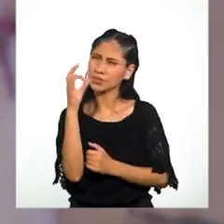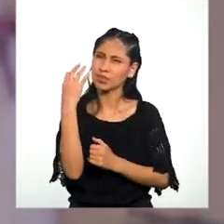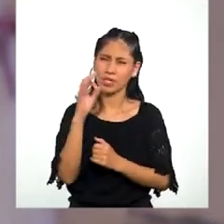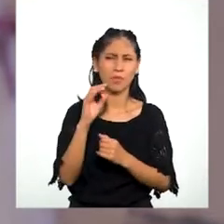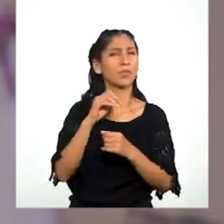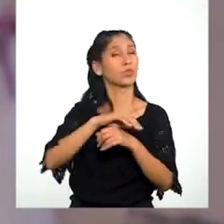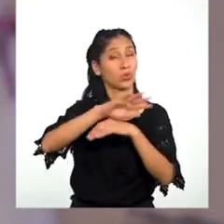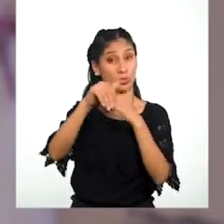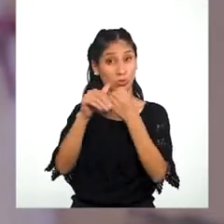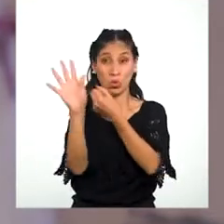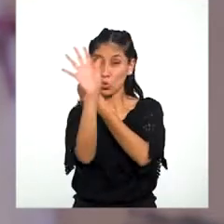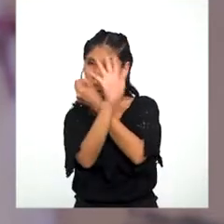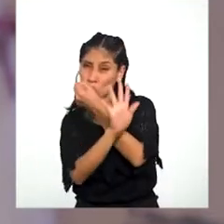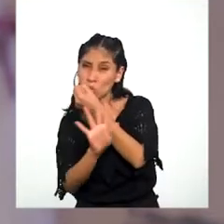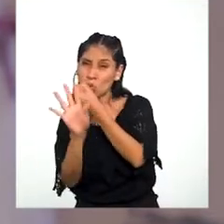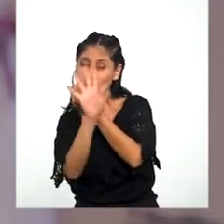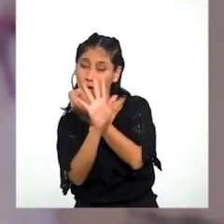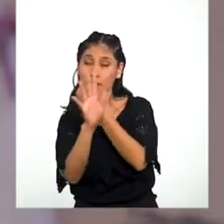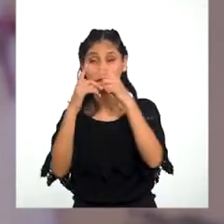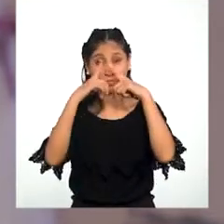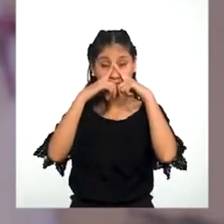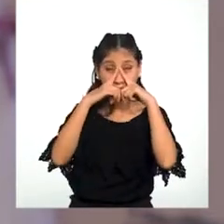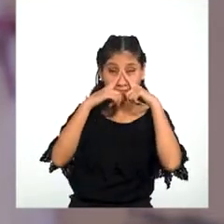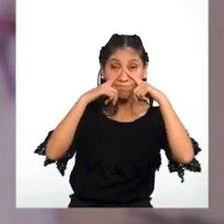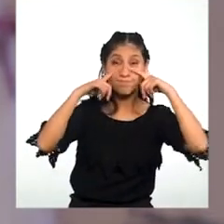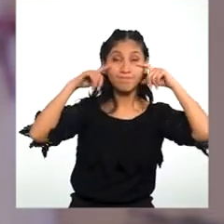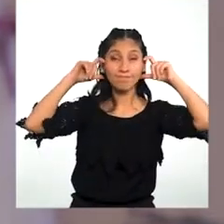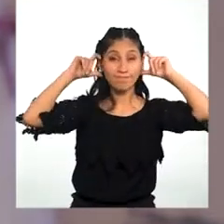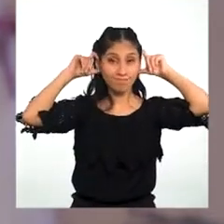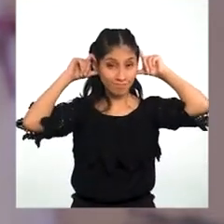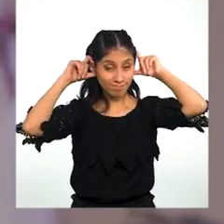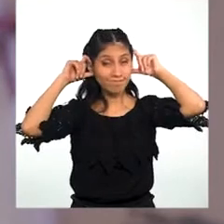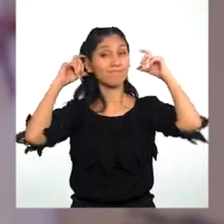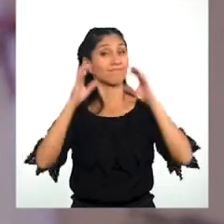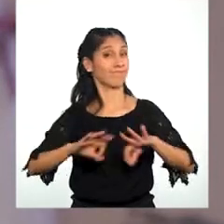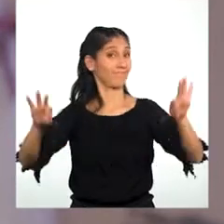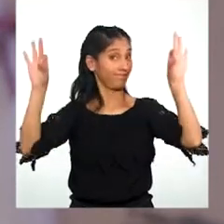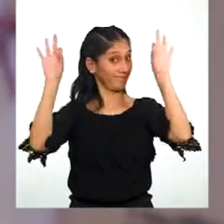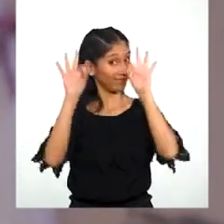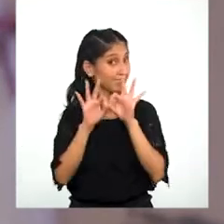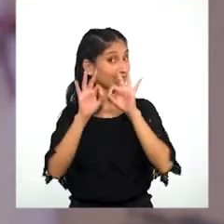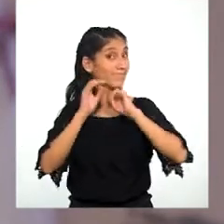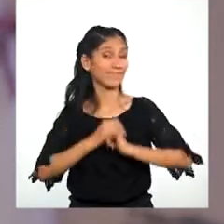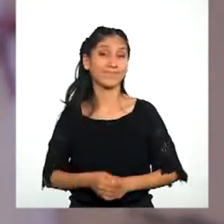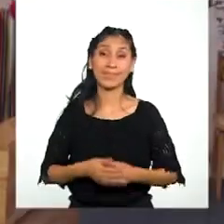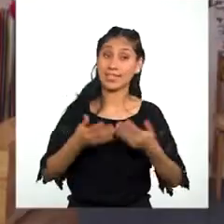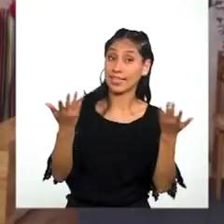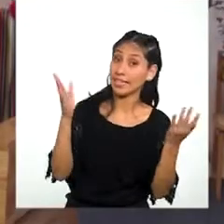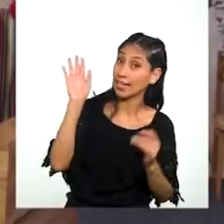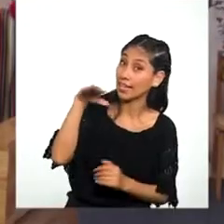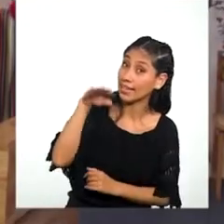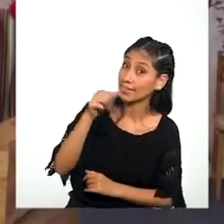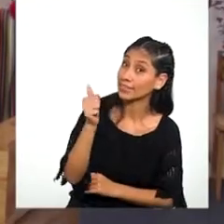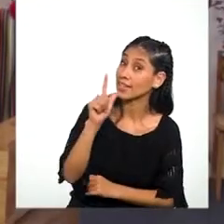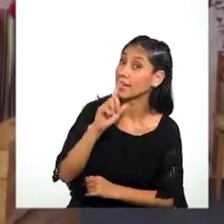las precauciones Para cuidarnos Del coronavirus Y usar bien La mascarilla Es una de ellas ¡Alexa!